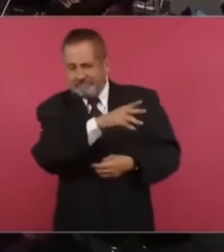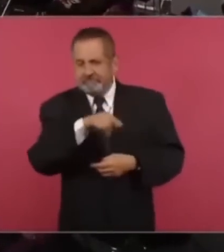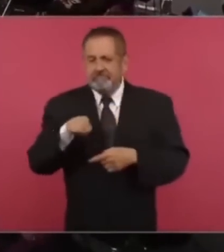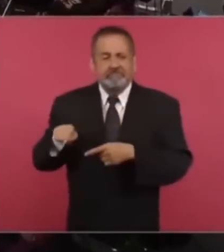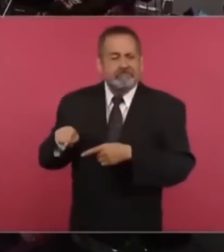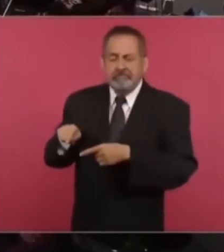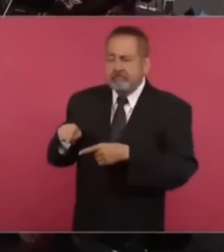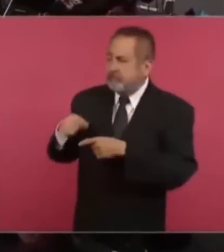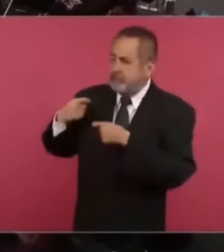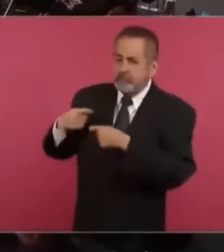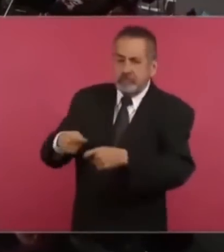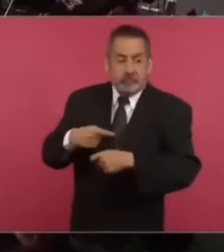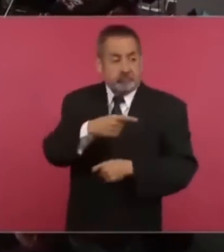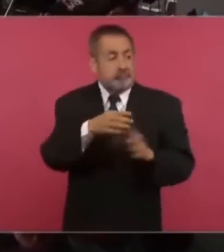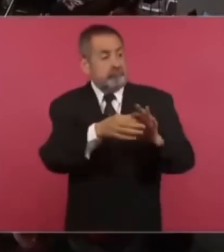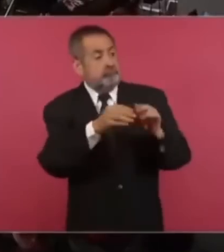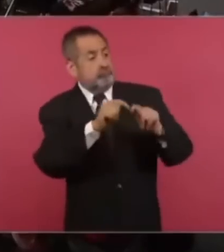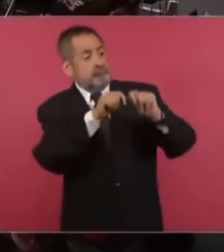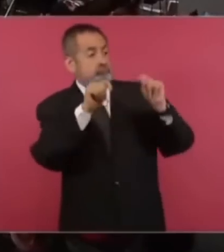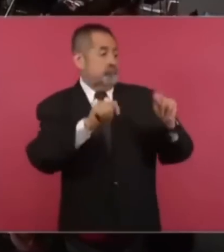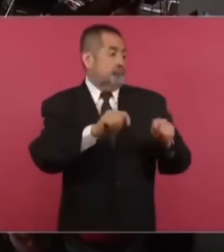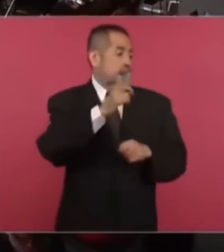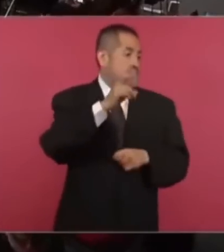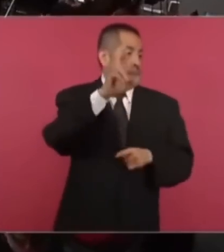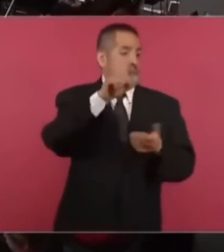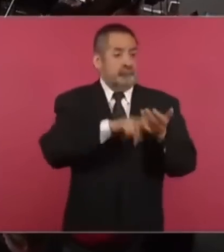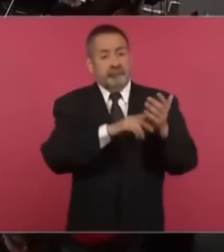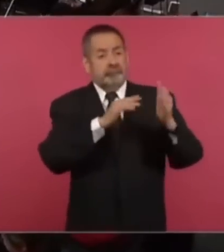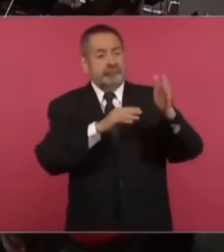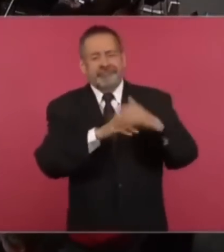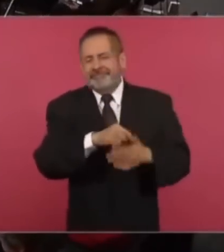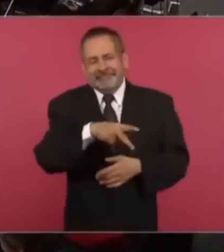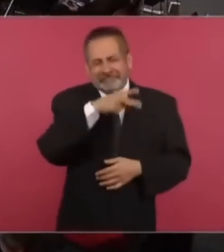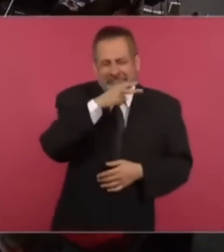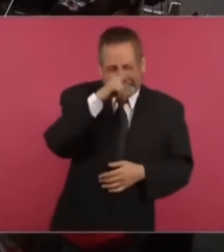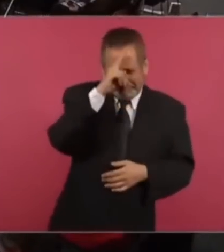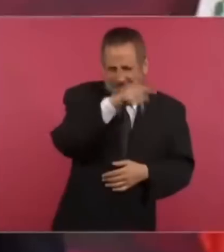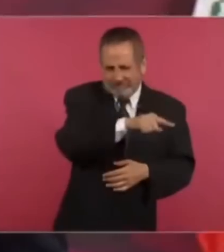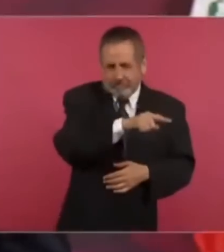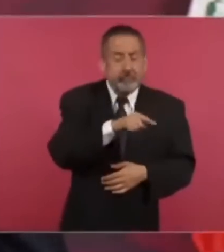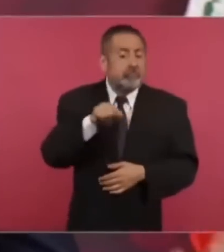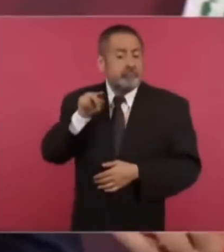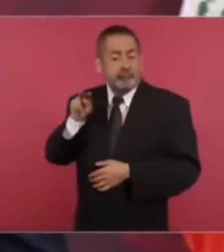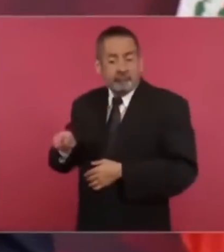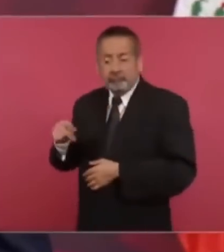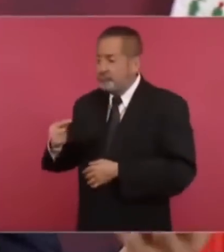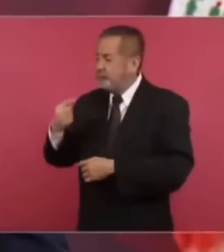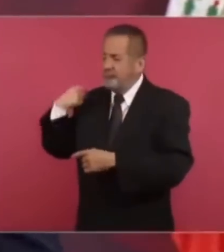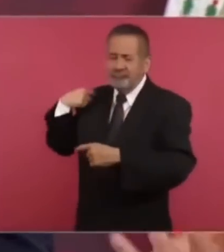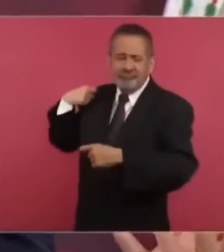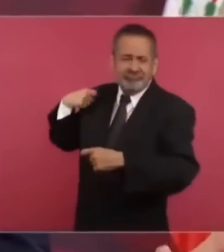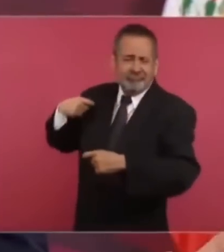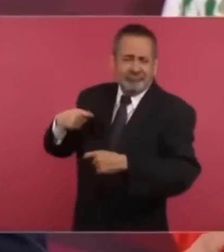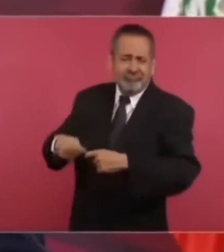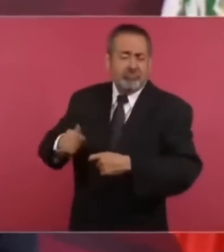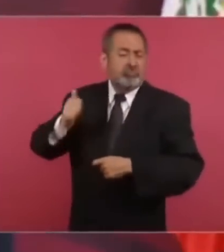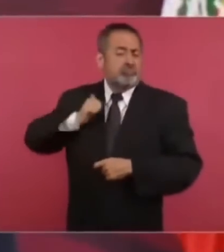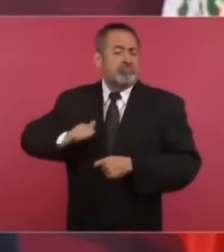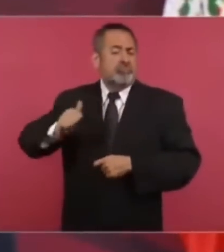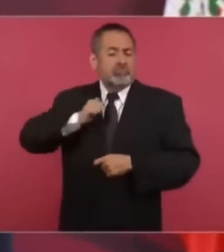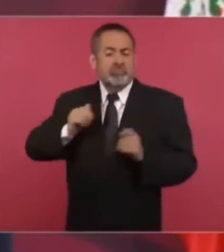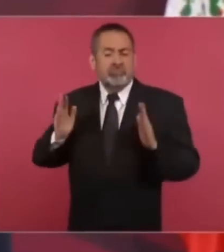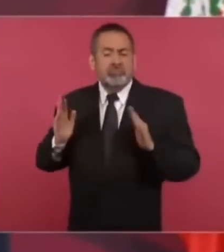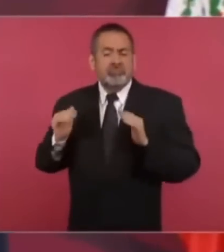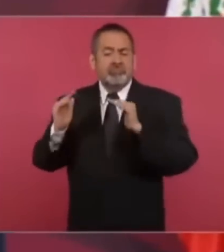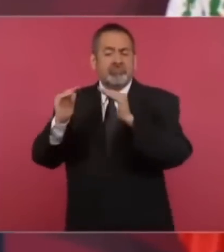de los académicos de altos vuelos. Pues viene del México